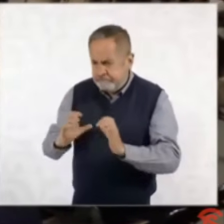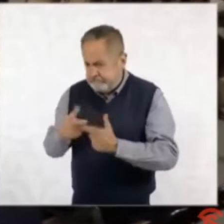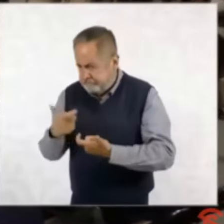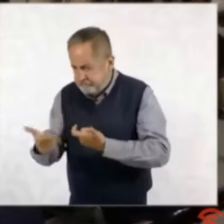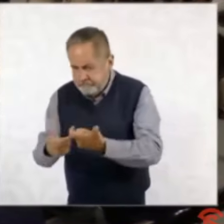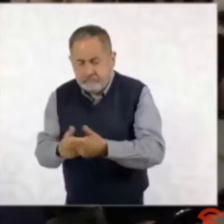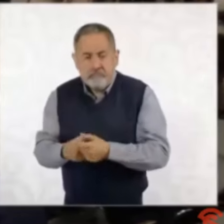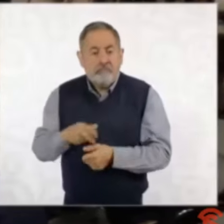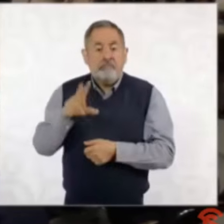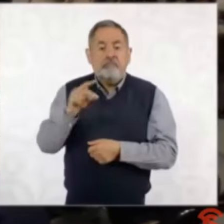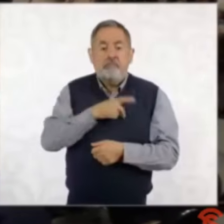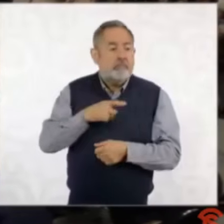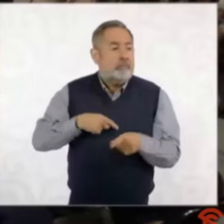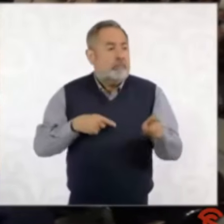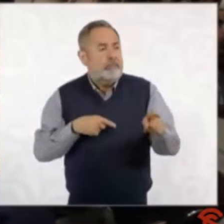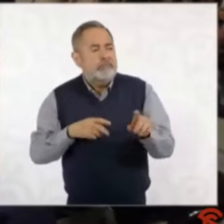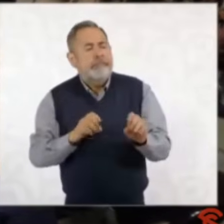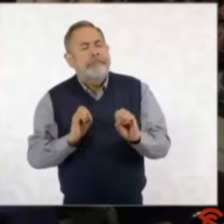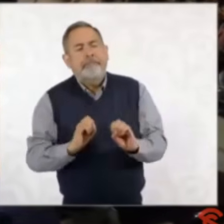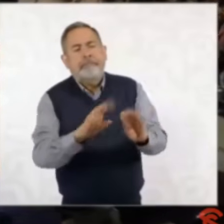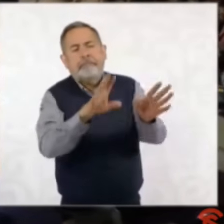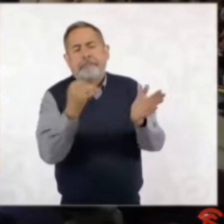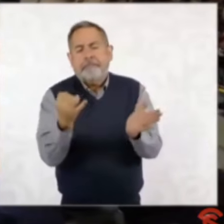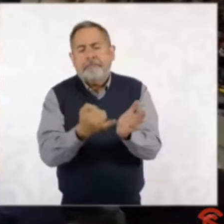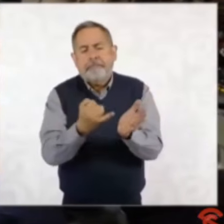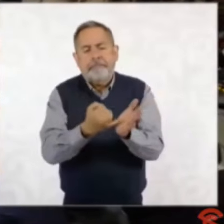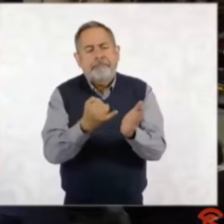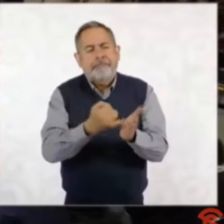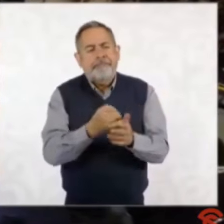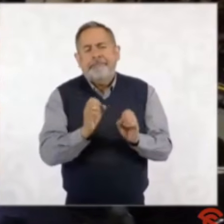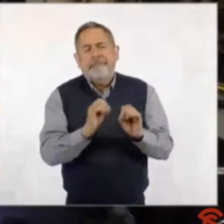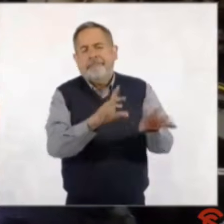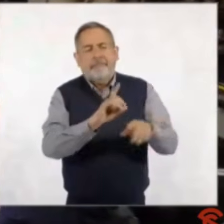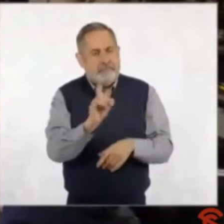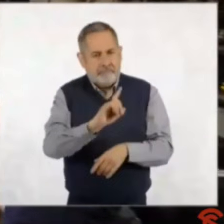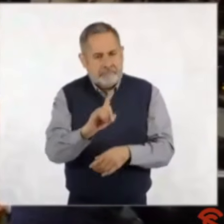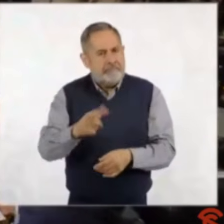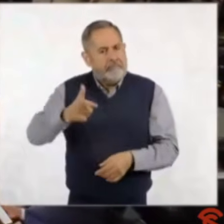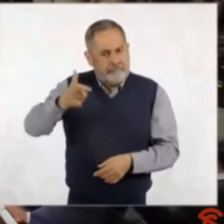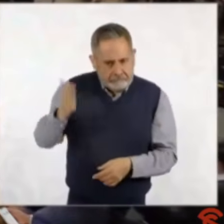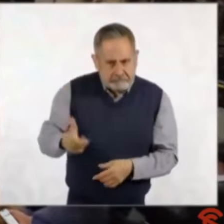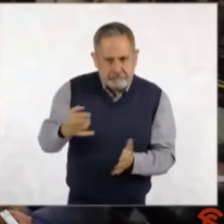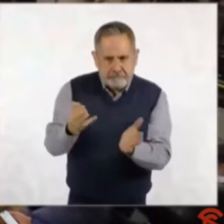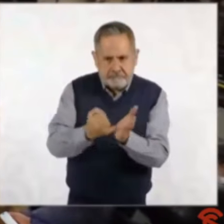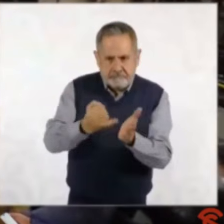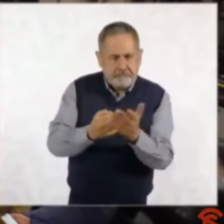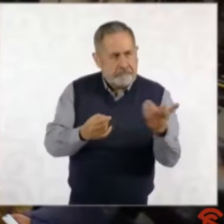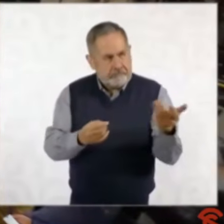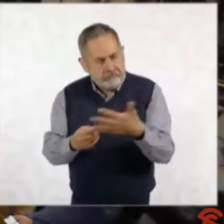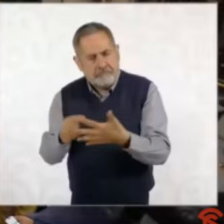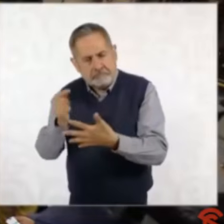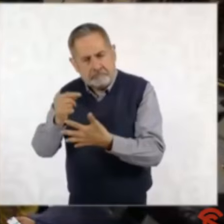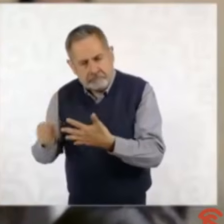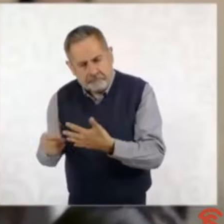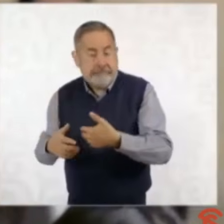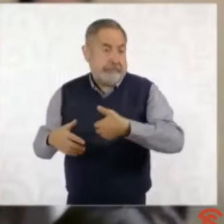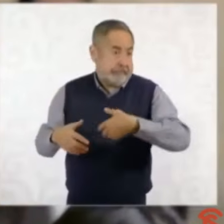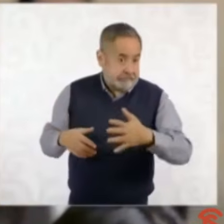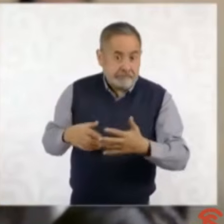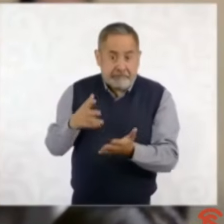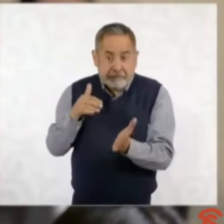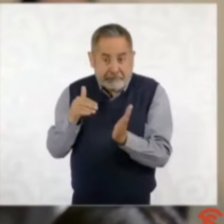prohibición de la condonación de impuestos a los grandes contribuyentes, entre otras cosas. Lo que permitió recuperar miles